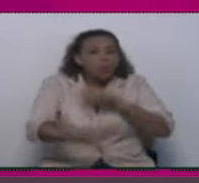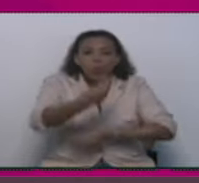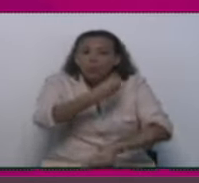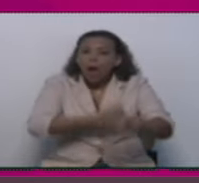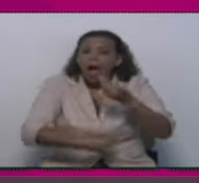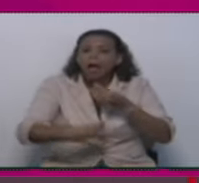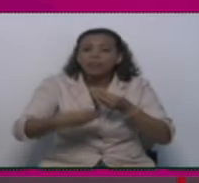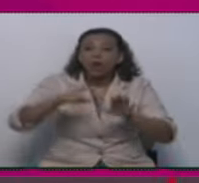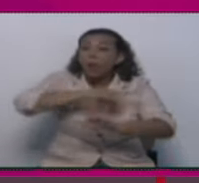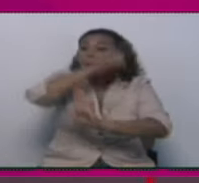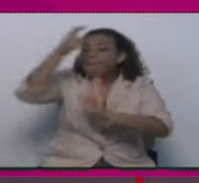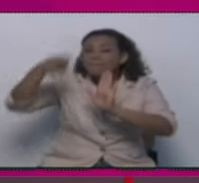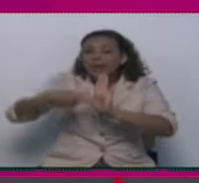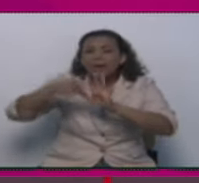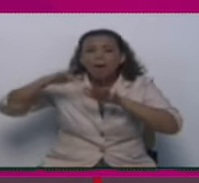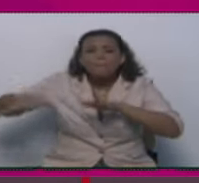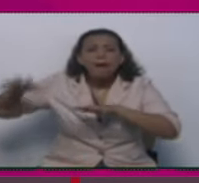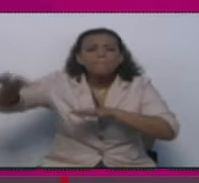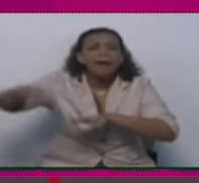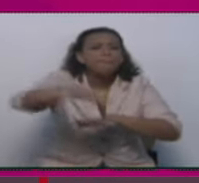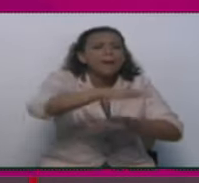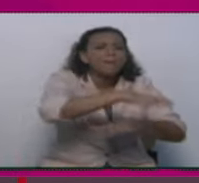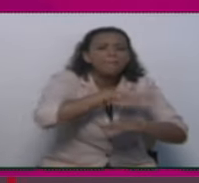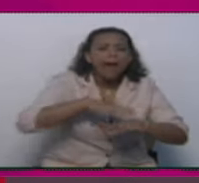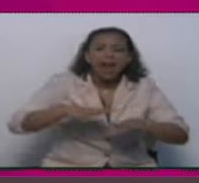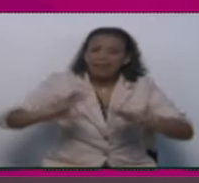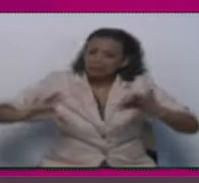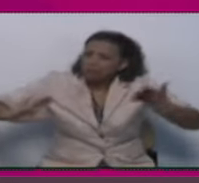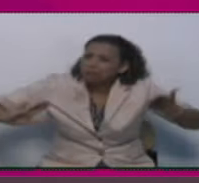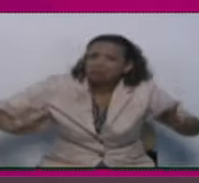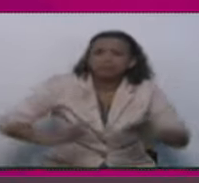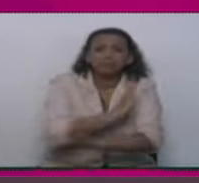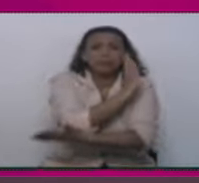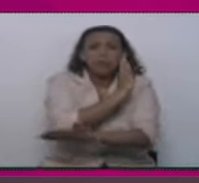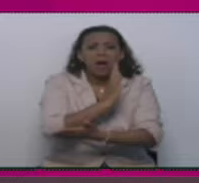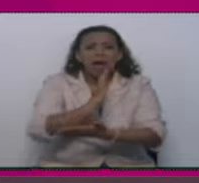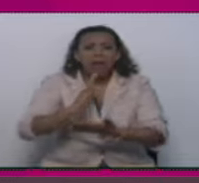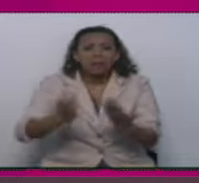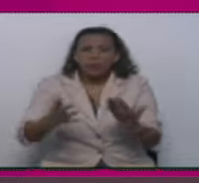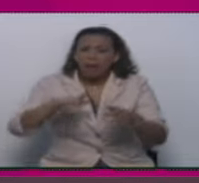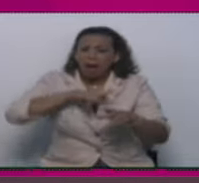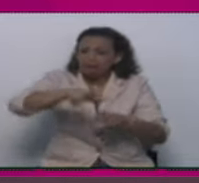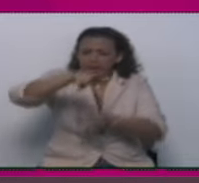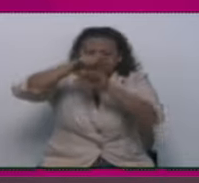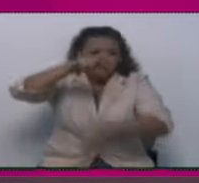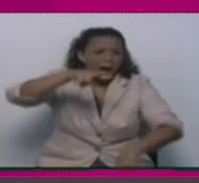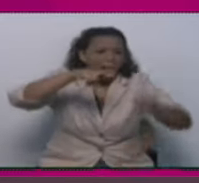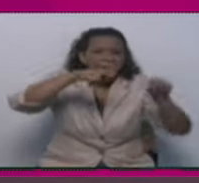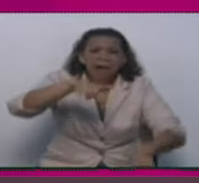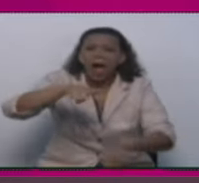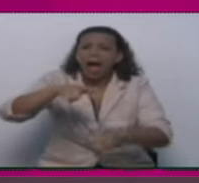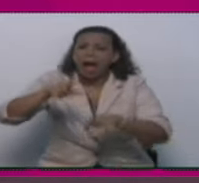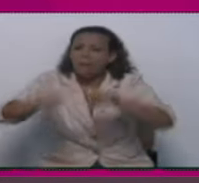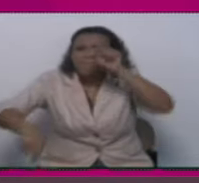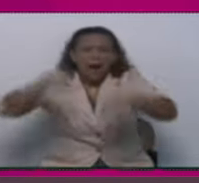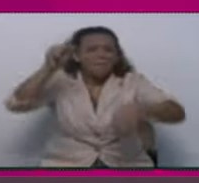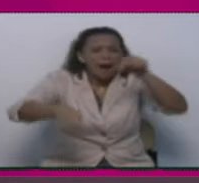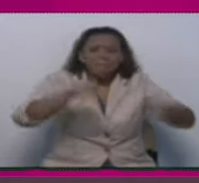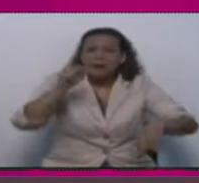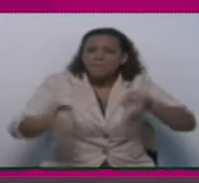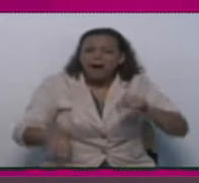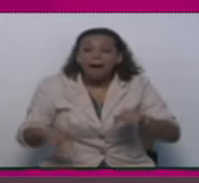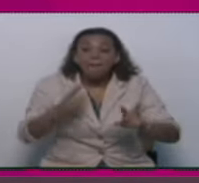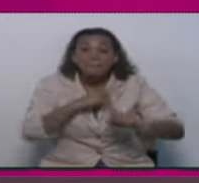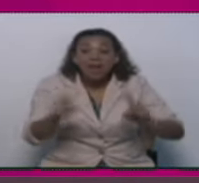cuadras completas, le destruyen en las bombardeos diario, pero